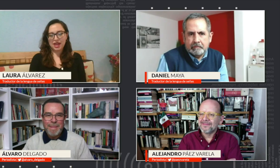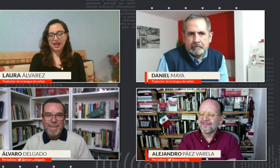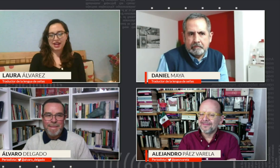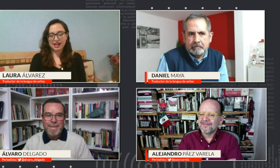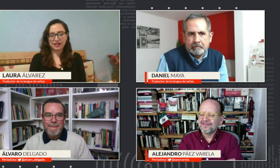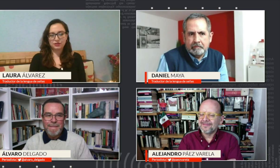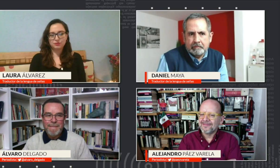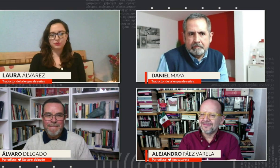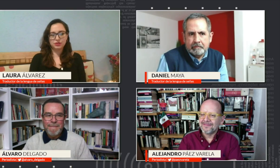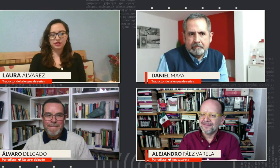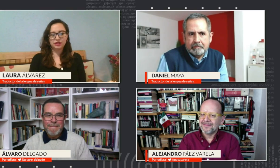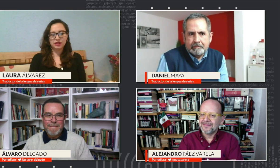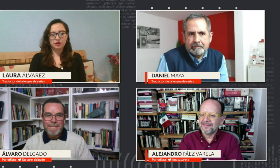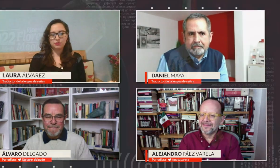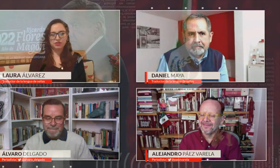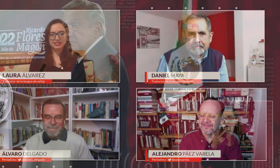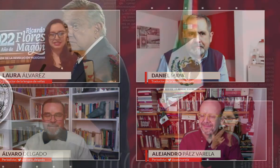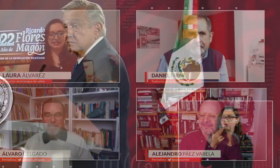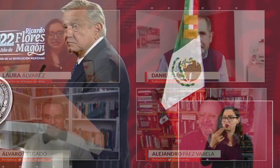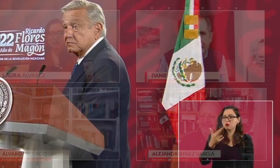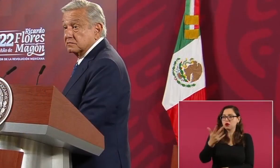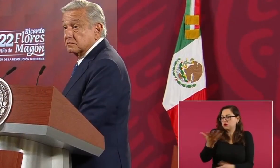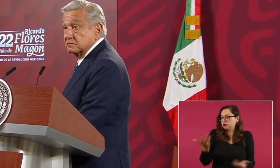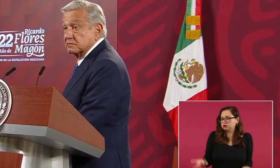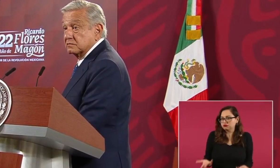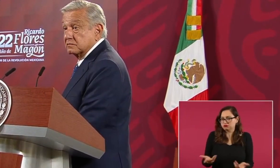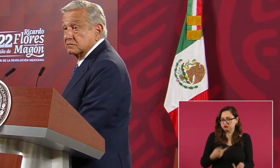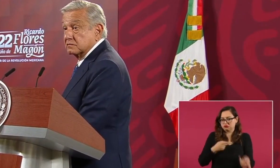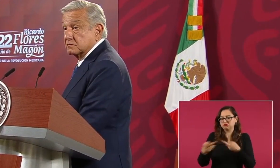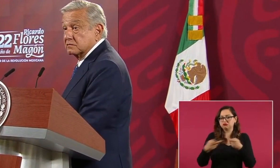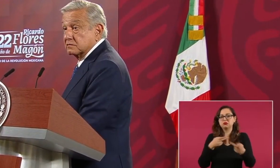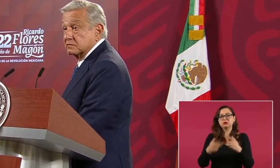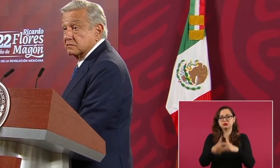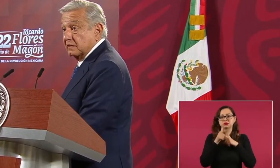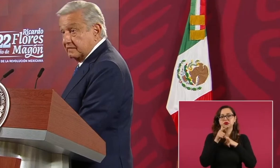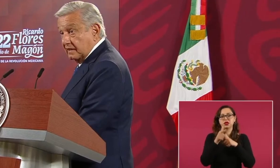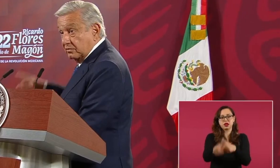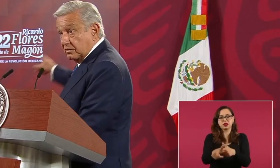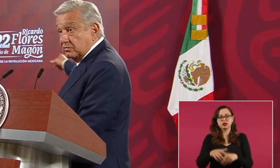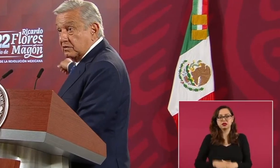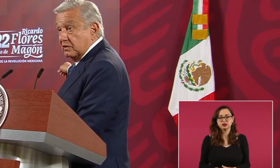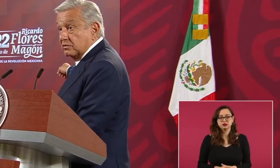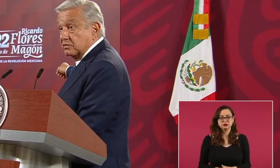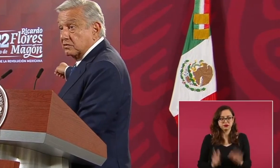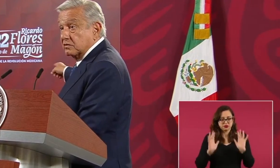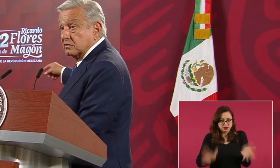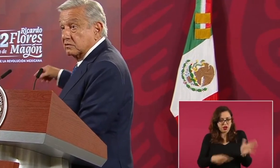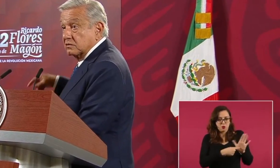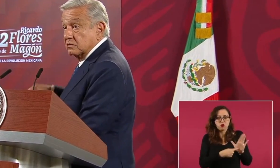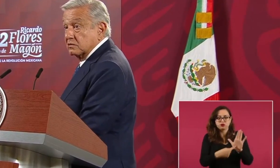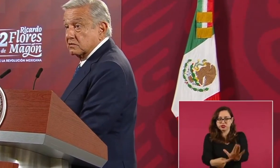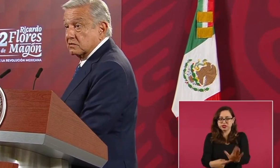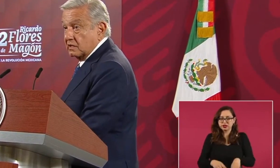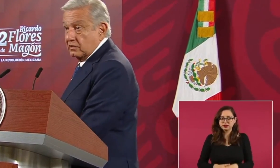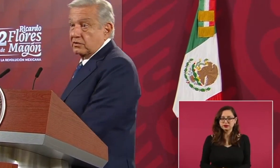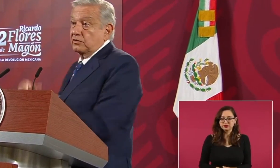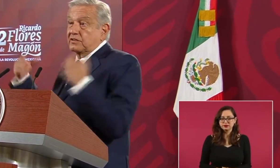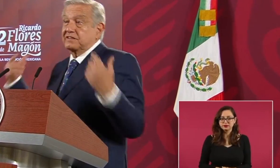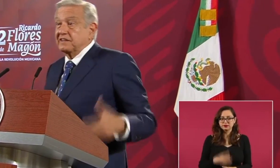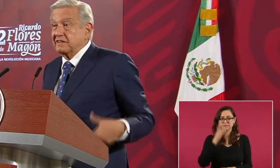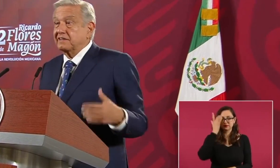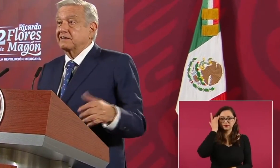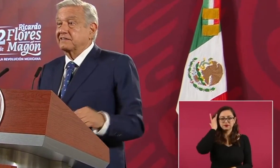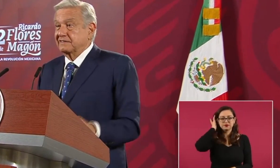su propia jerga, ¿no? Muy, muy distintiva, y a eso estamos acostumbrados. Y el presidente viene a romper